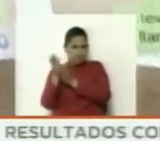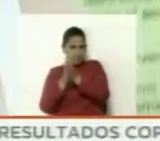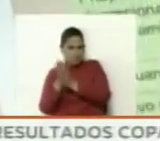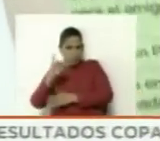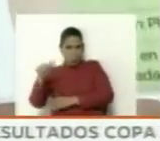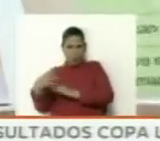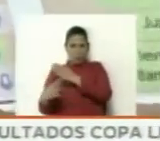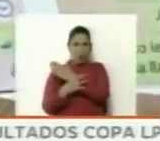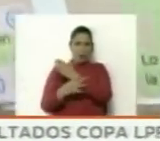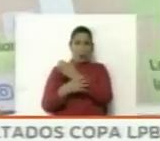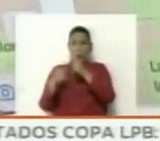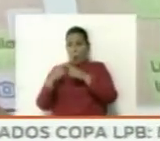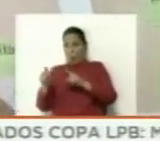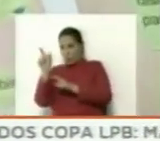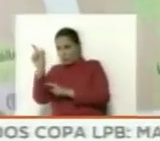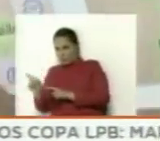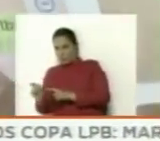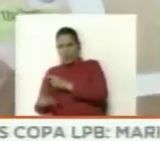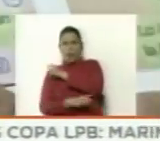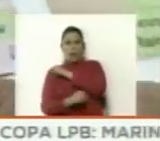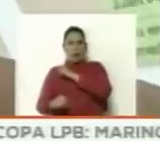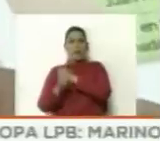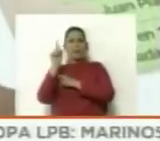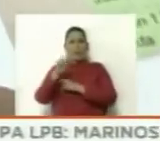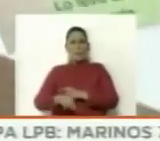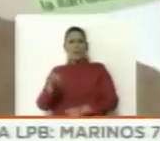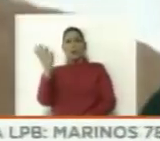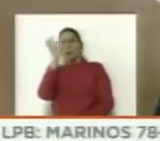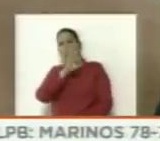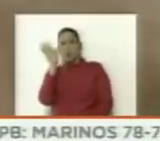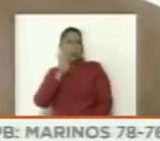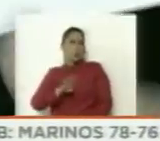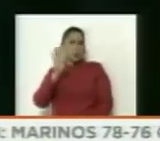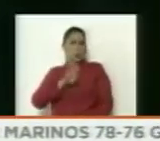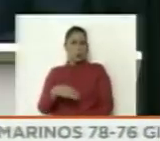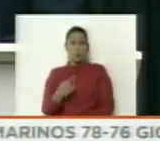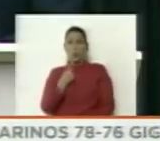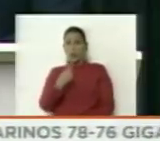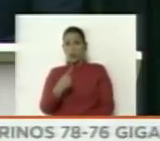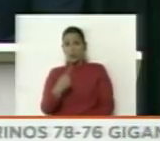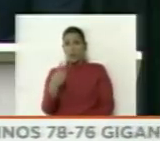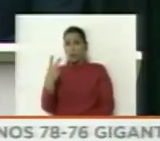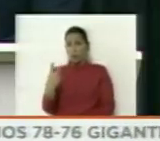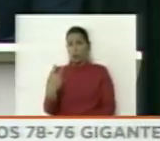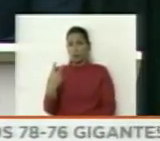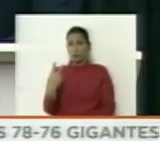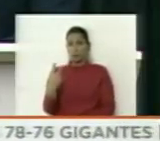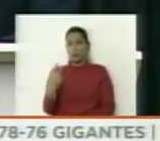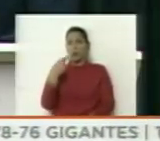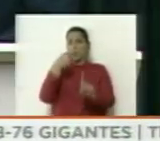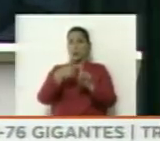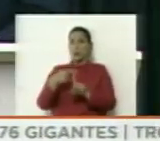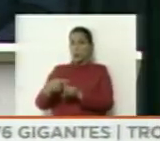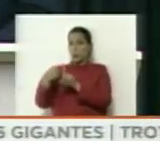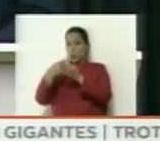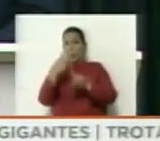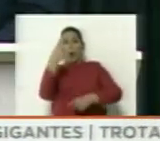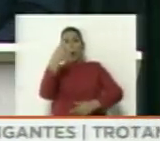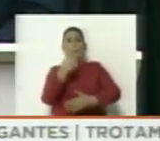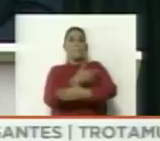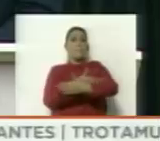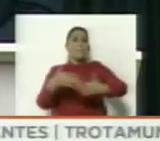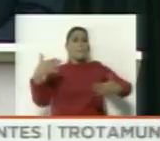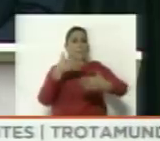otro delincuente, ladrón, sucio de Marrero, le dice, son 2 casos y suman 1 billón,